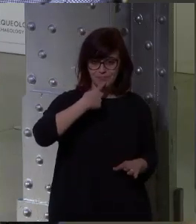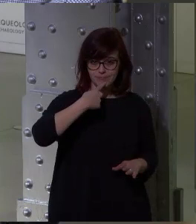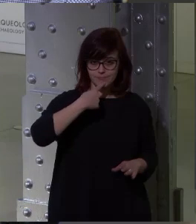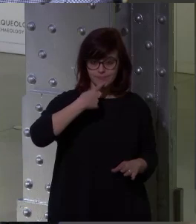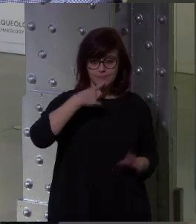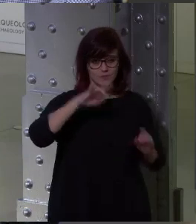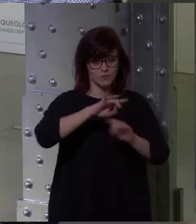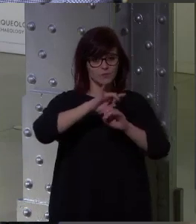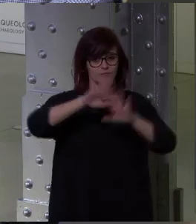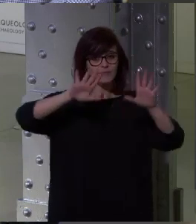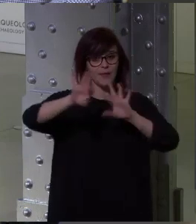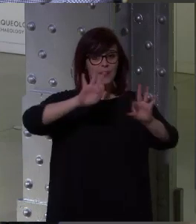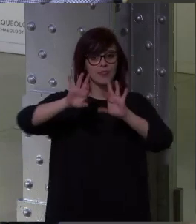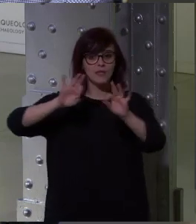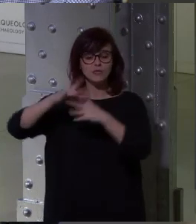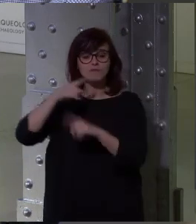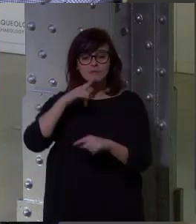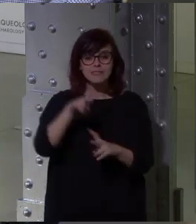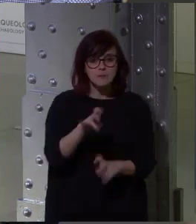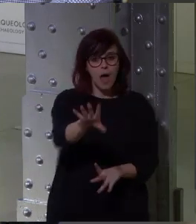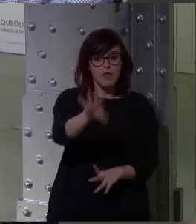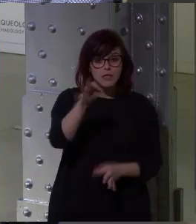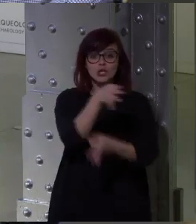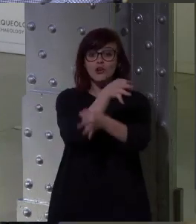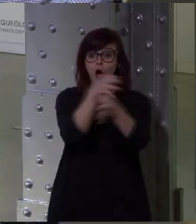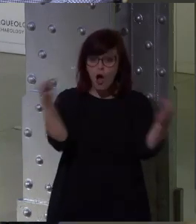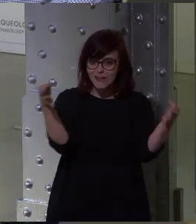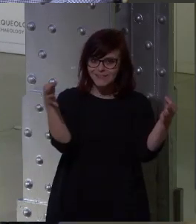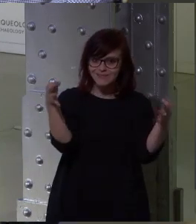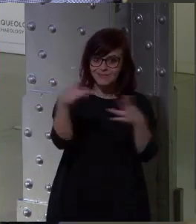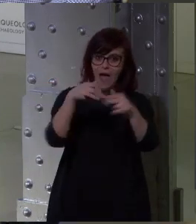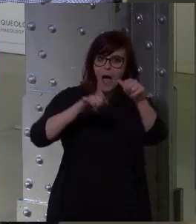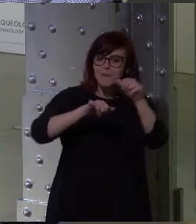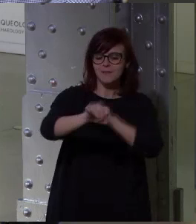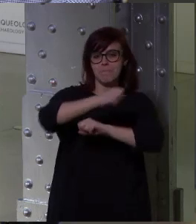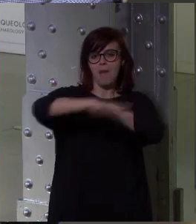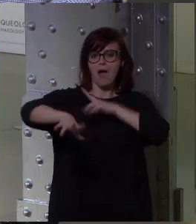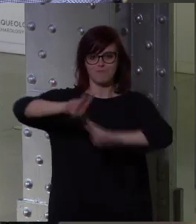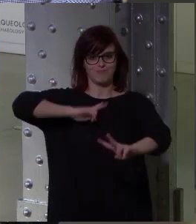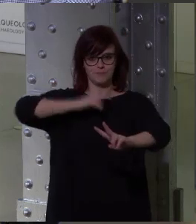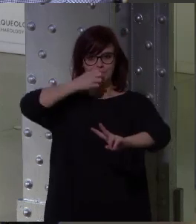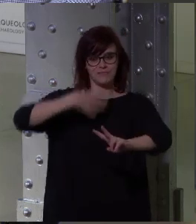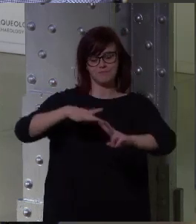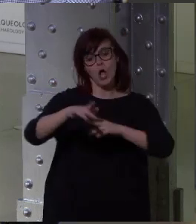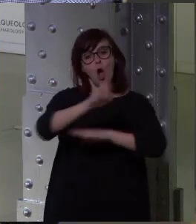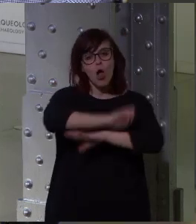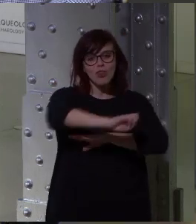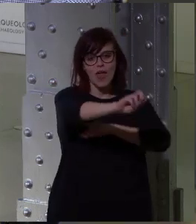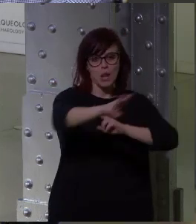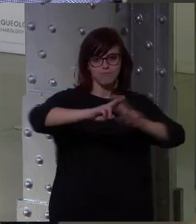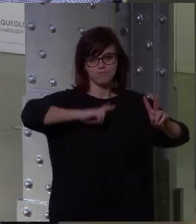es claro que cuando las decisiones que se toman son las correctas, el mar responde y los océanos